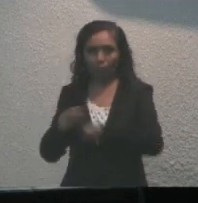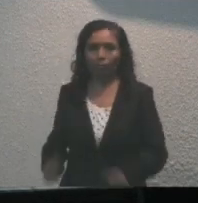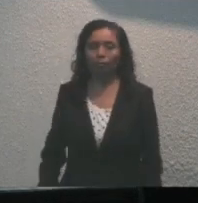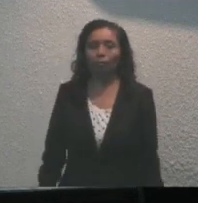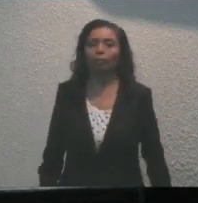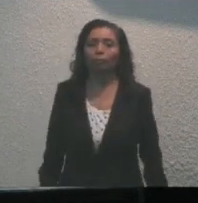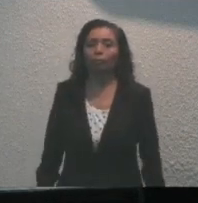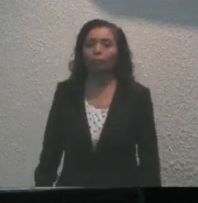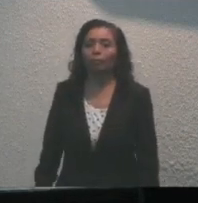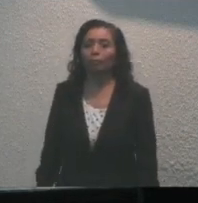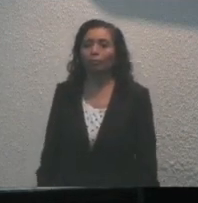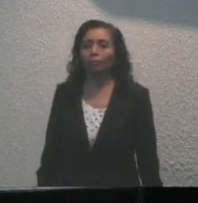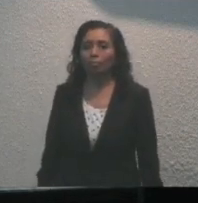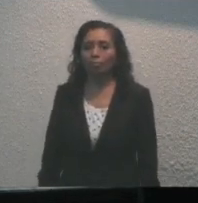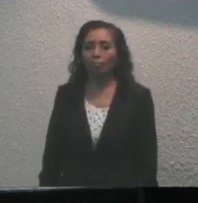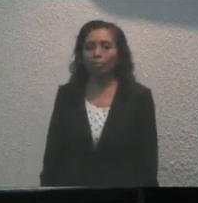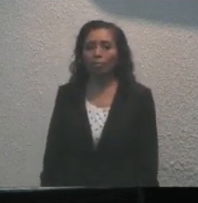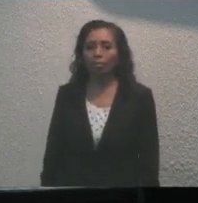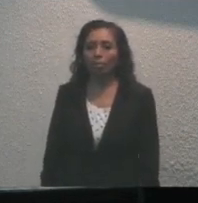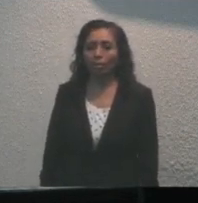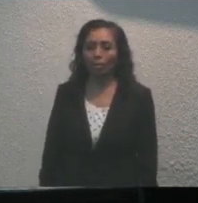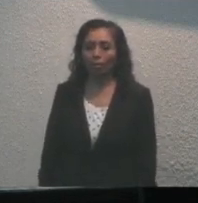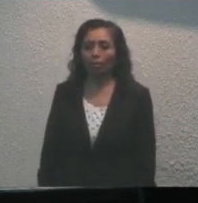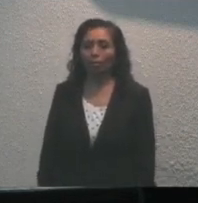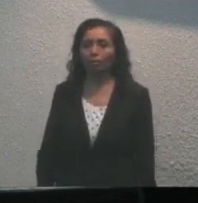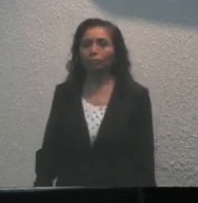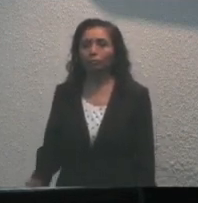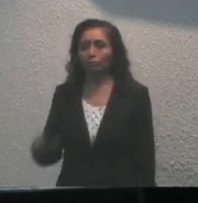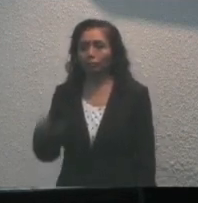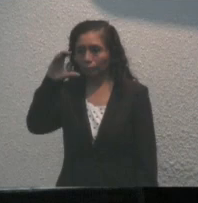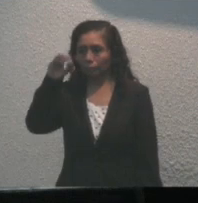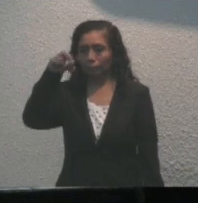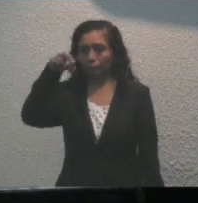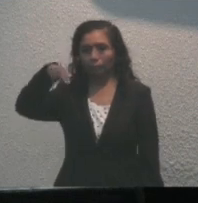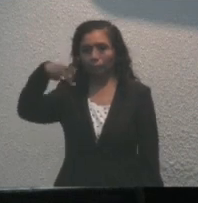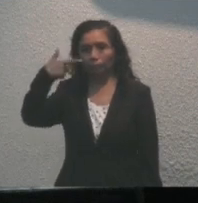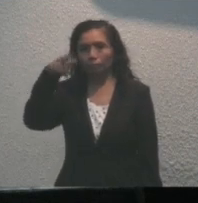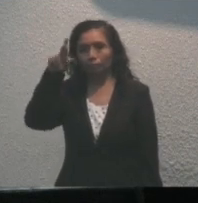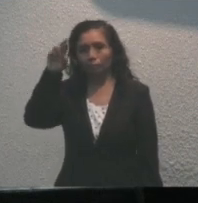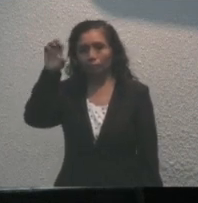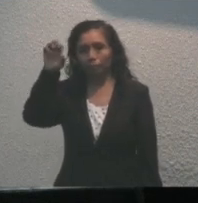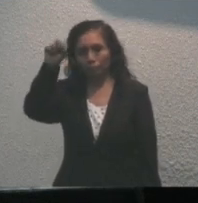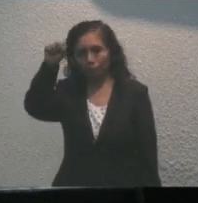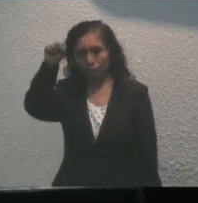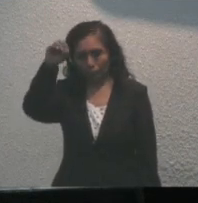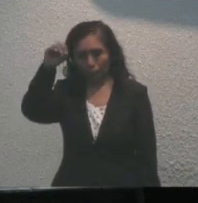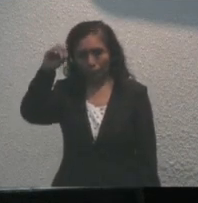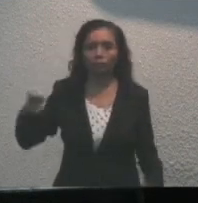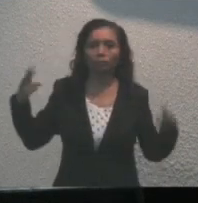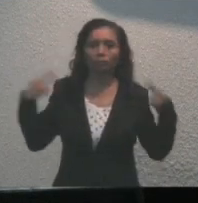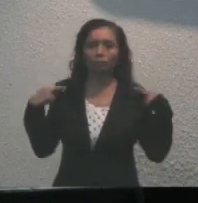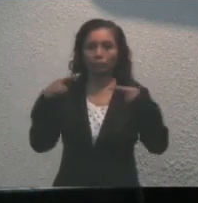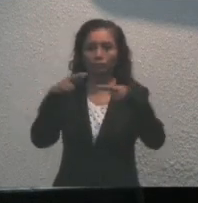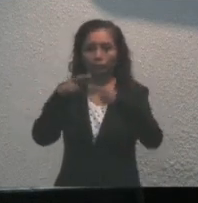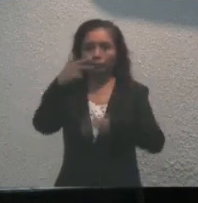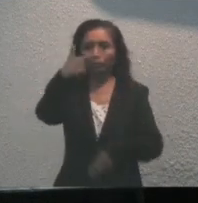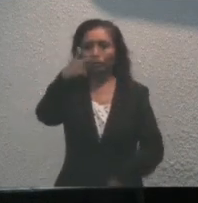constitucional de la 16ª legislatura del estado, al maestro Gustavo